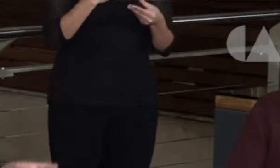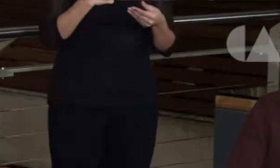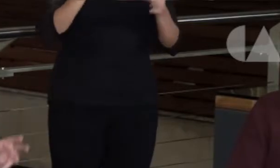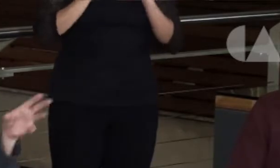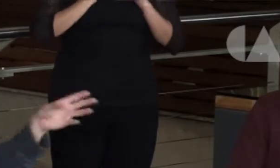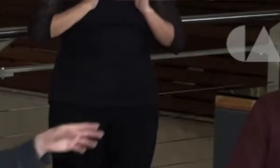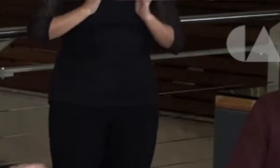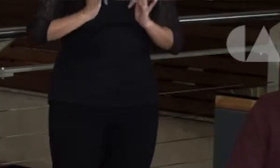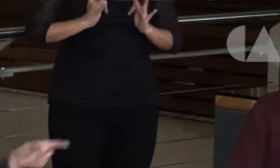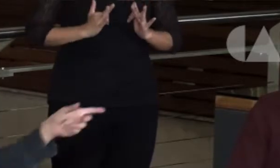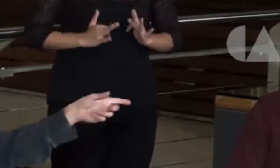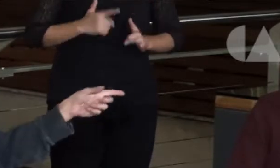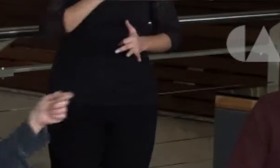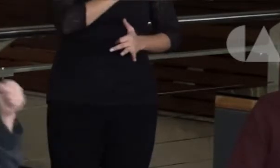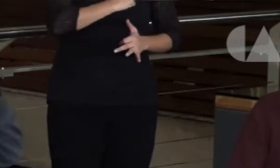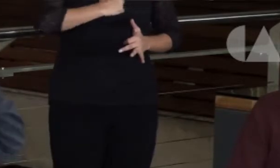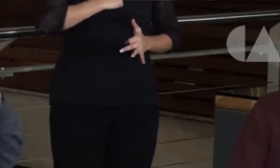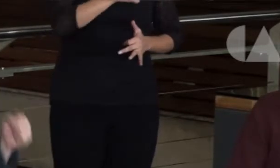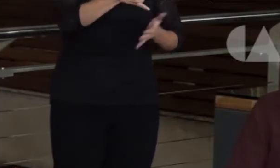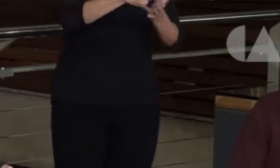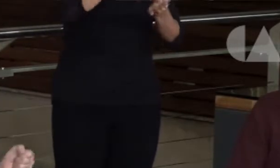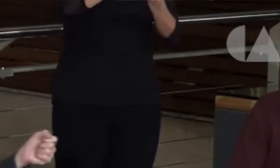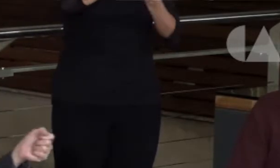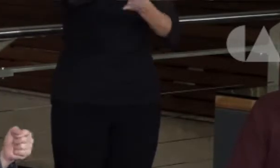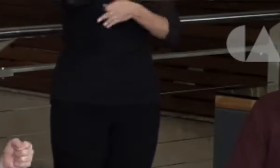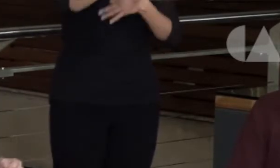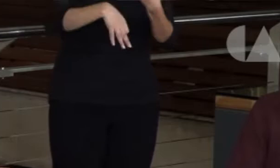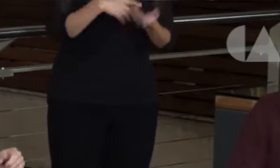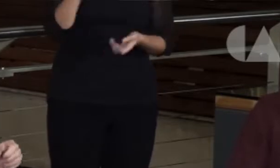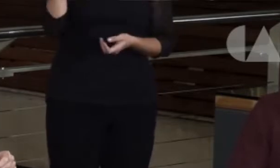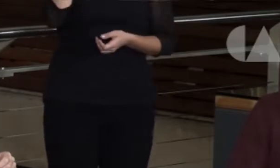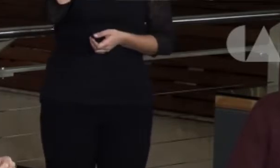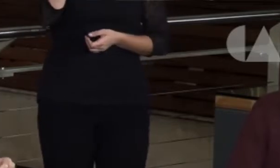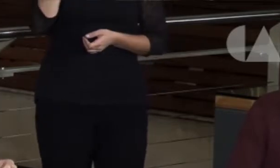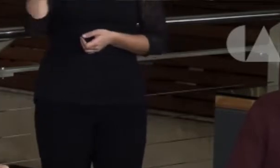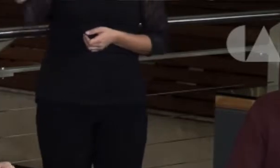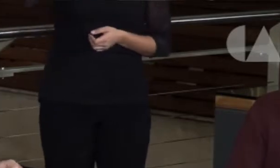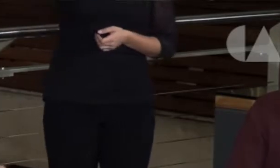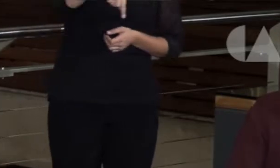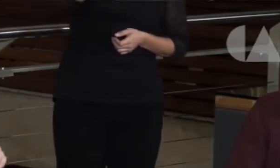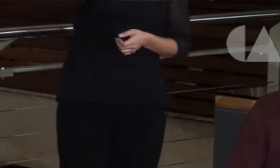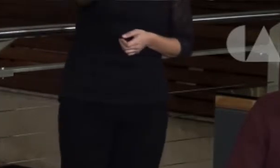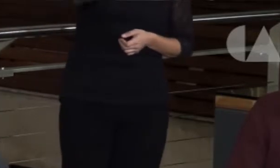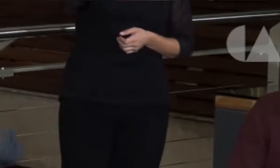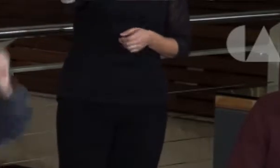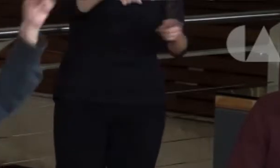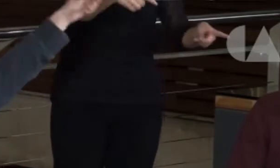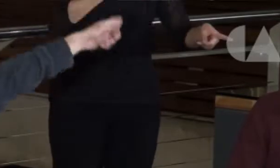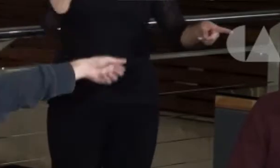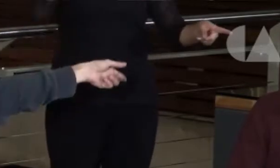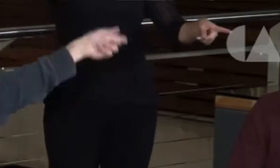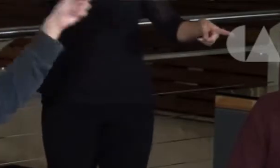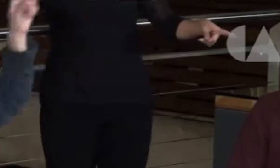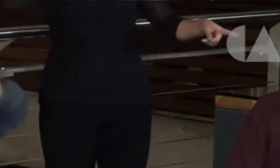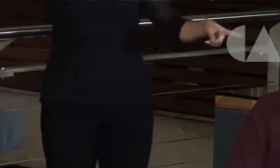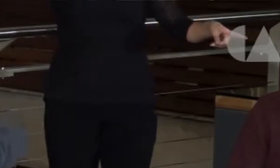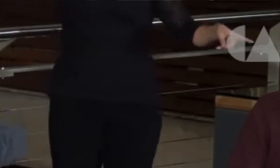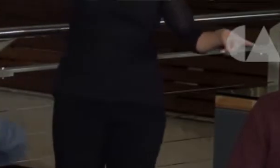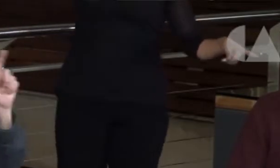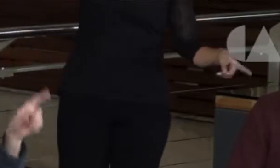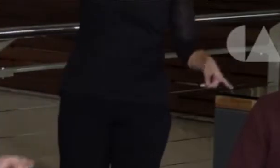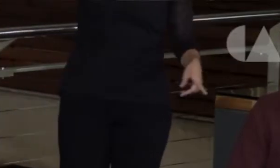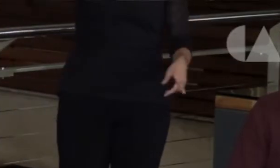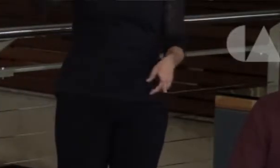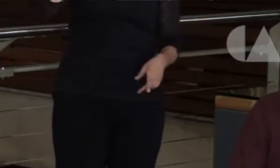méxico que no es que yo lo puedo llamar a las cinco de la mañana decirle cambia de esto no sé qué era todo un mail que tarda en llegar en